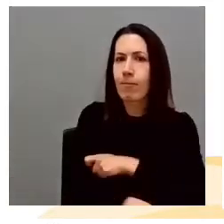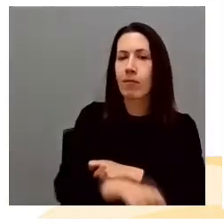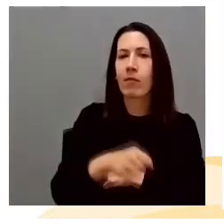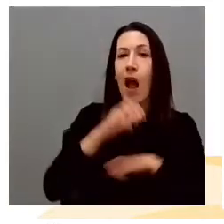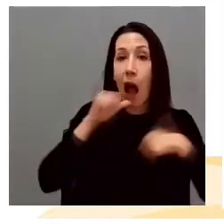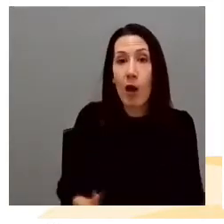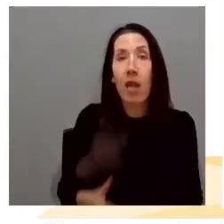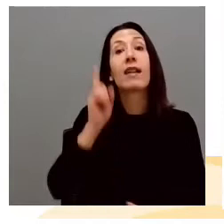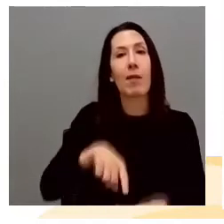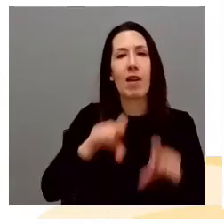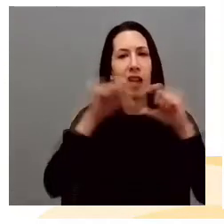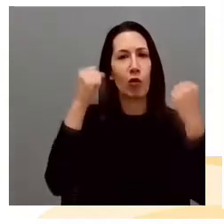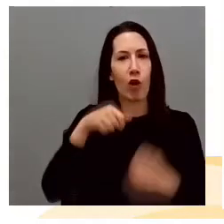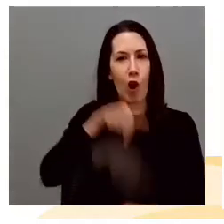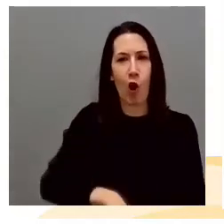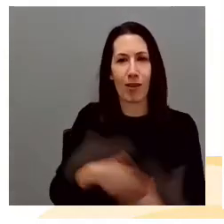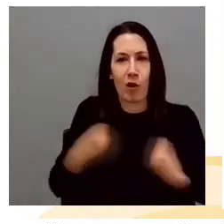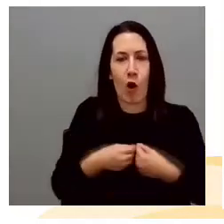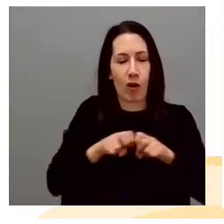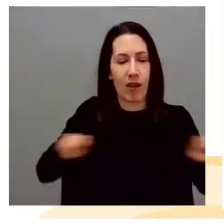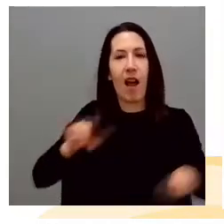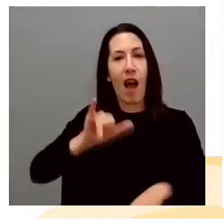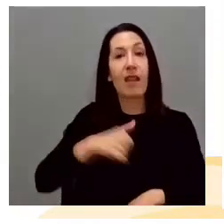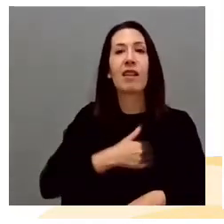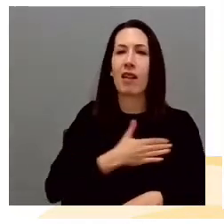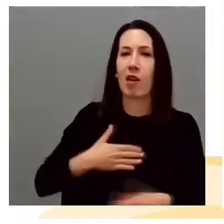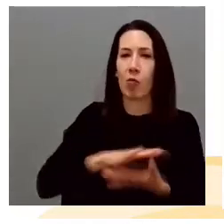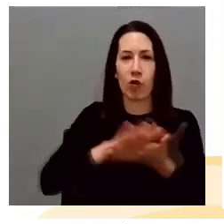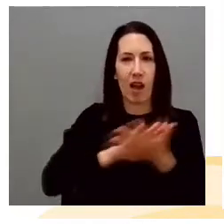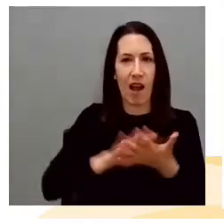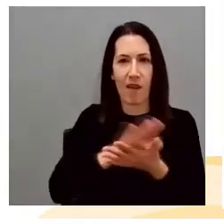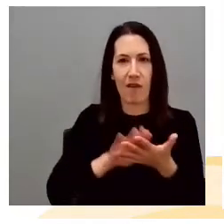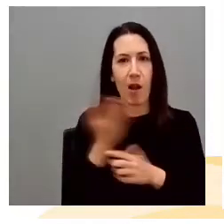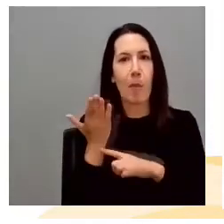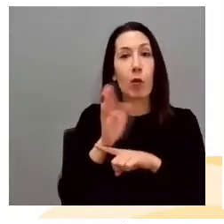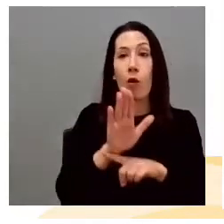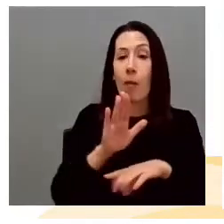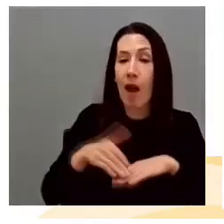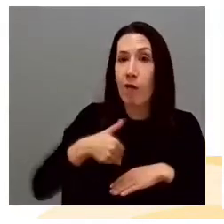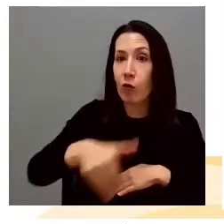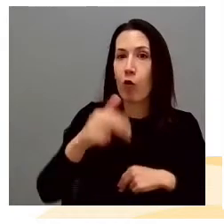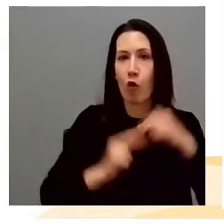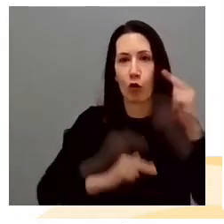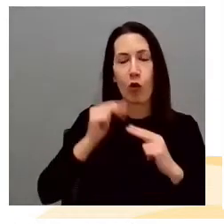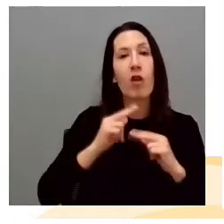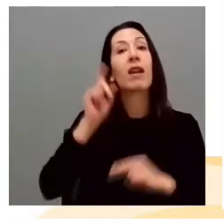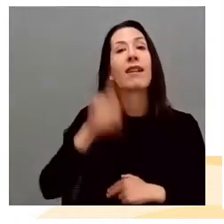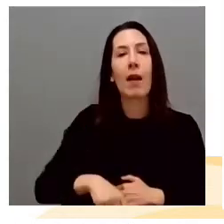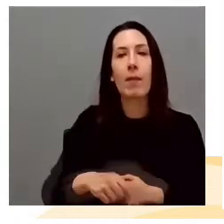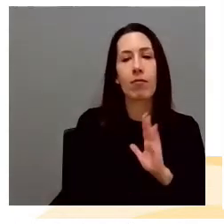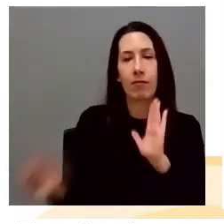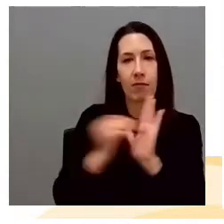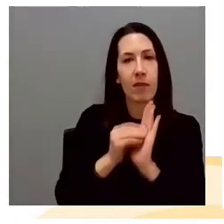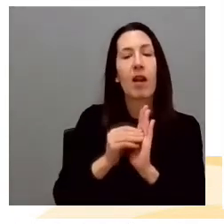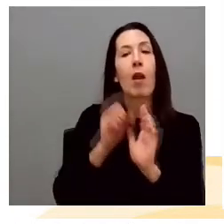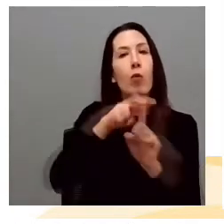a las instituciones que hoy nos acompañan y con las que vamos a hablar de estas propuestas de construcción, de incorporar el enfoque social de derechos